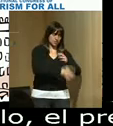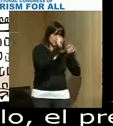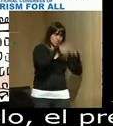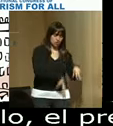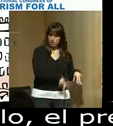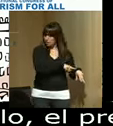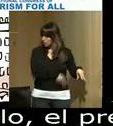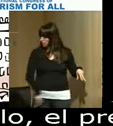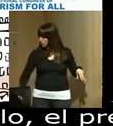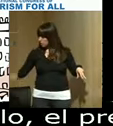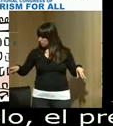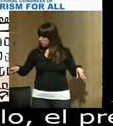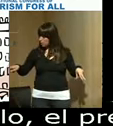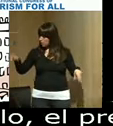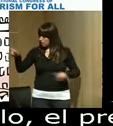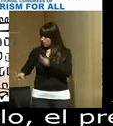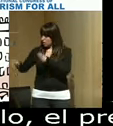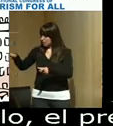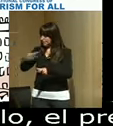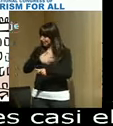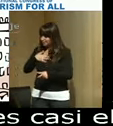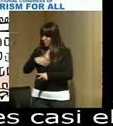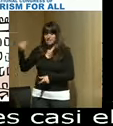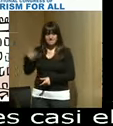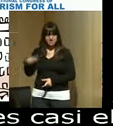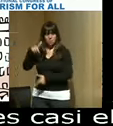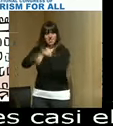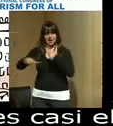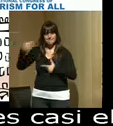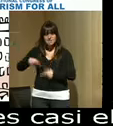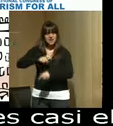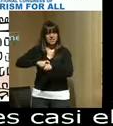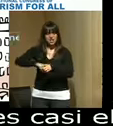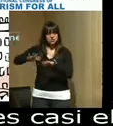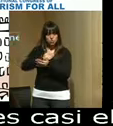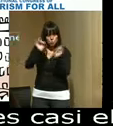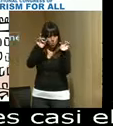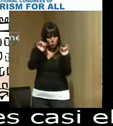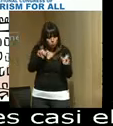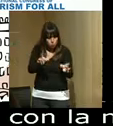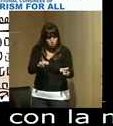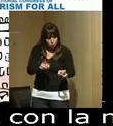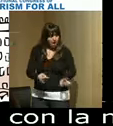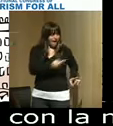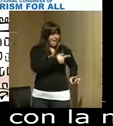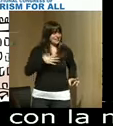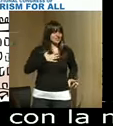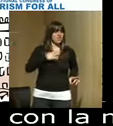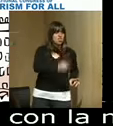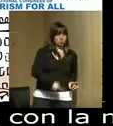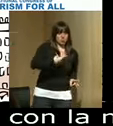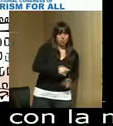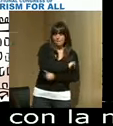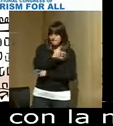las mismas características socioeconómicas. Es decir, me paro aquí un momento porque yo creo que este es el resultado básico de este trabajo que hemos